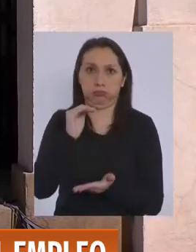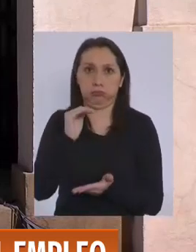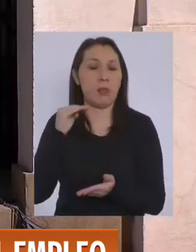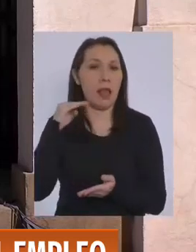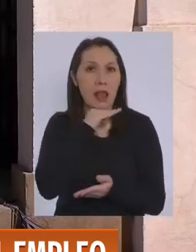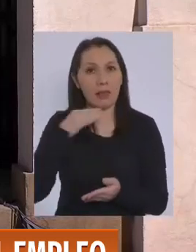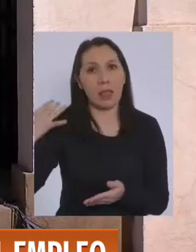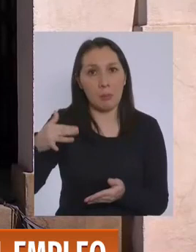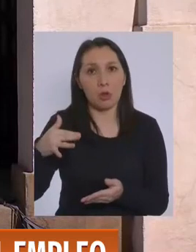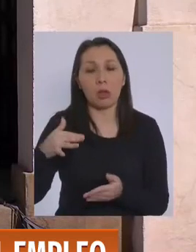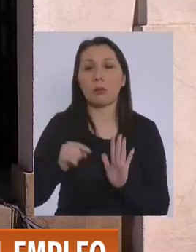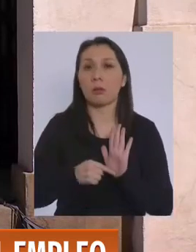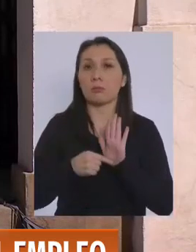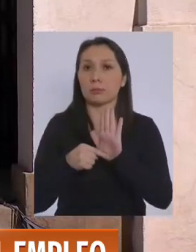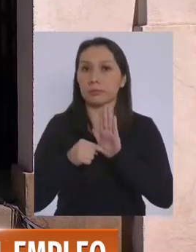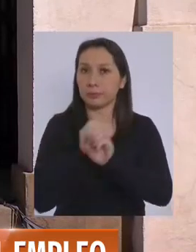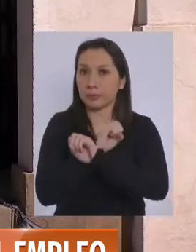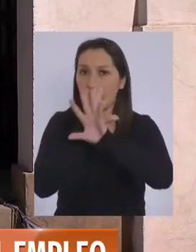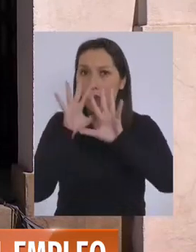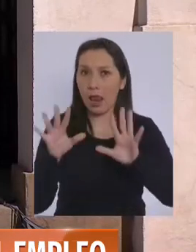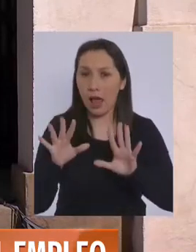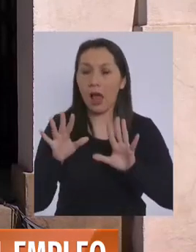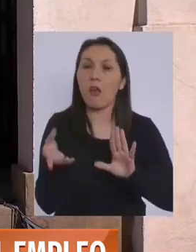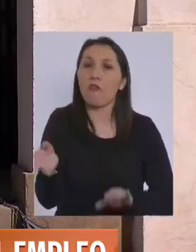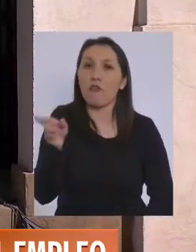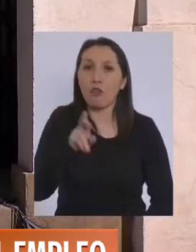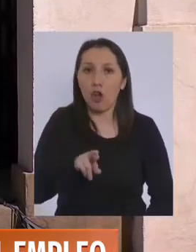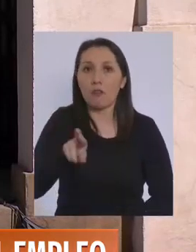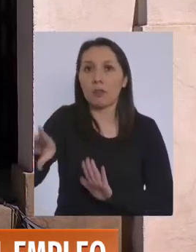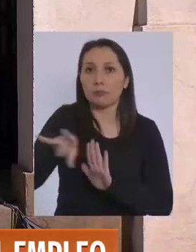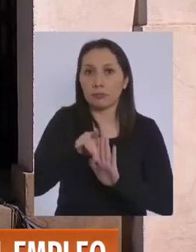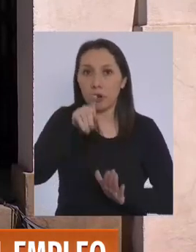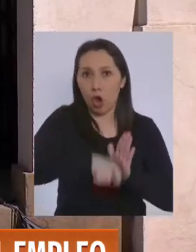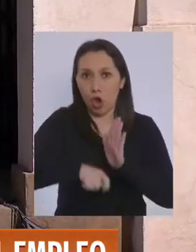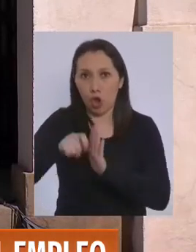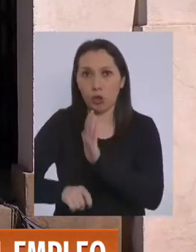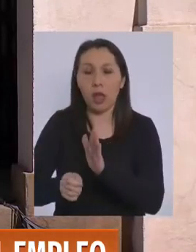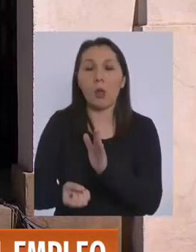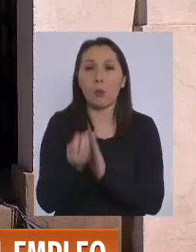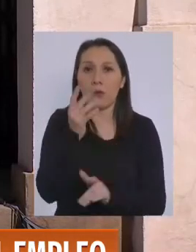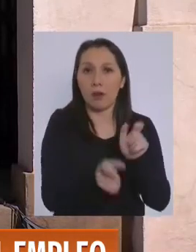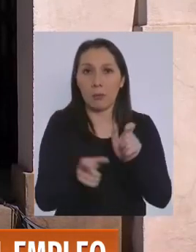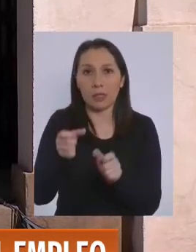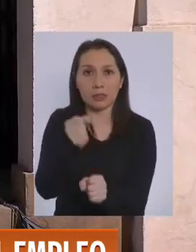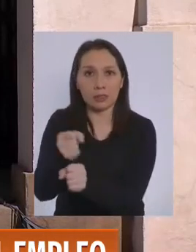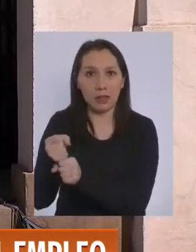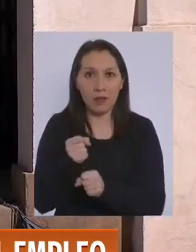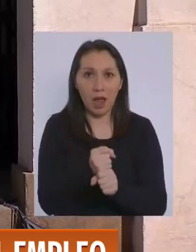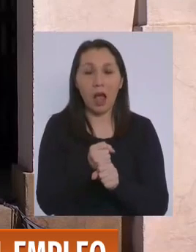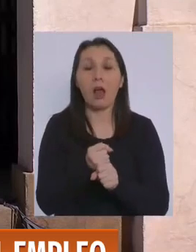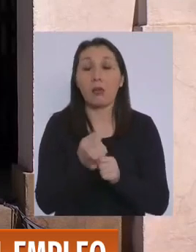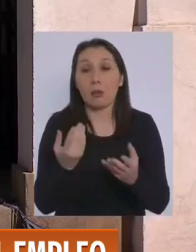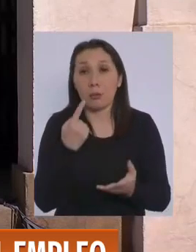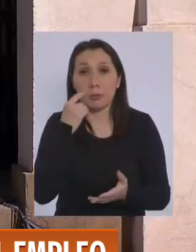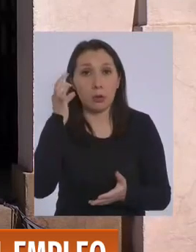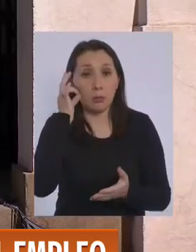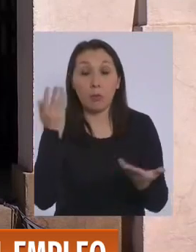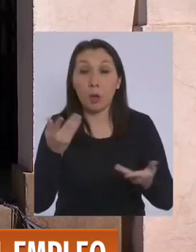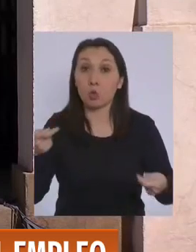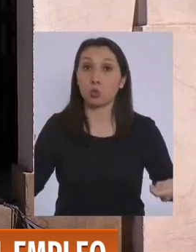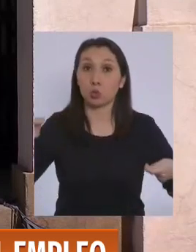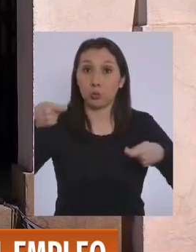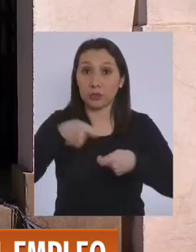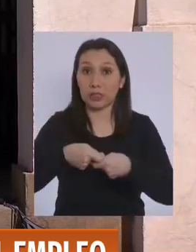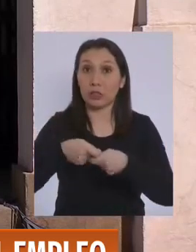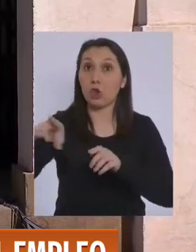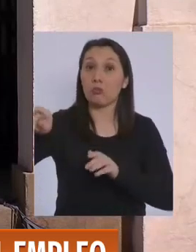quisimos hacerlo importante para dar una señal clara de volver a contratar. de contratar nuevos trabajadores y trabajadoras, y por eso que el subsidio